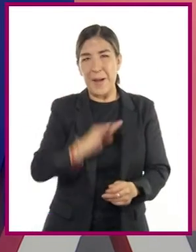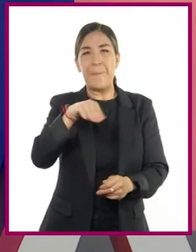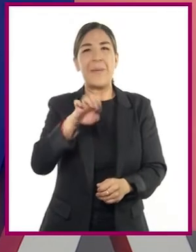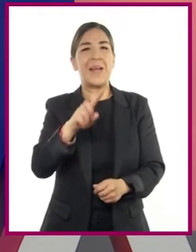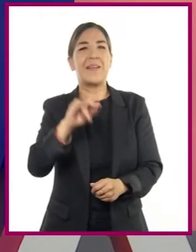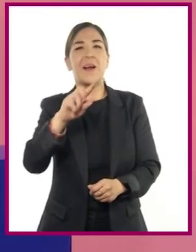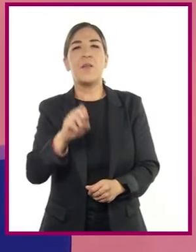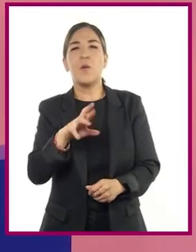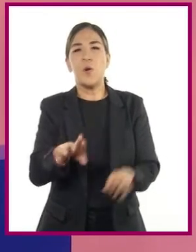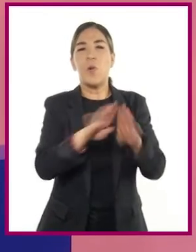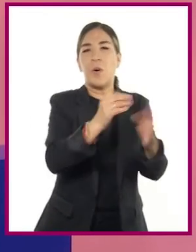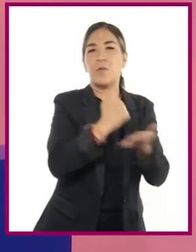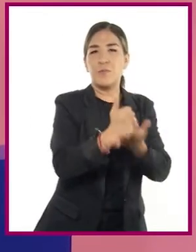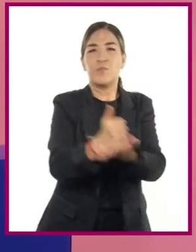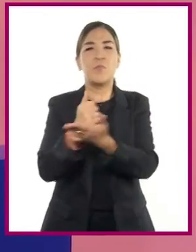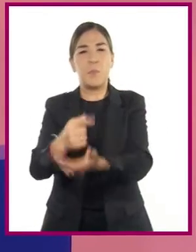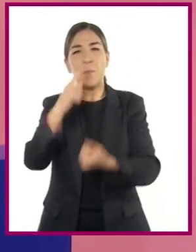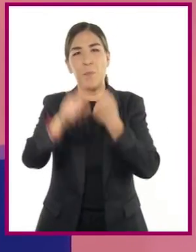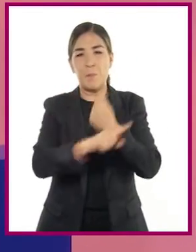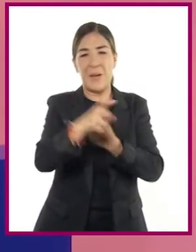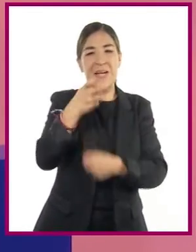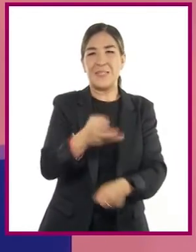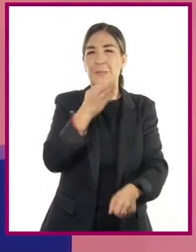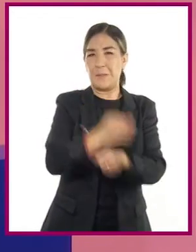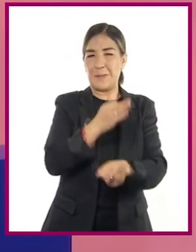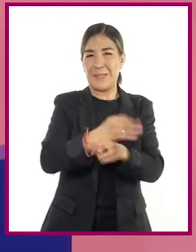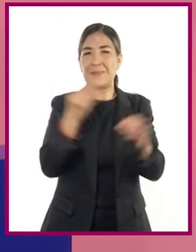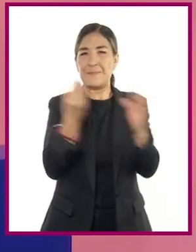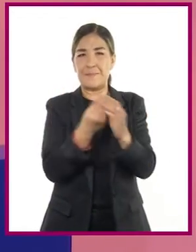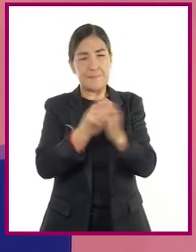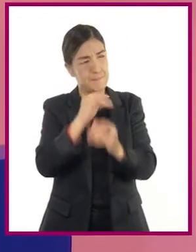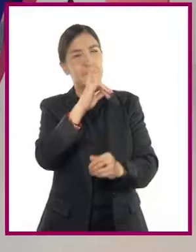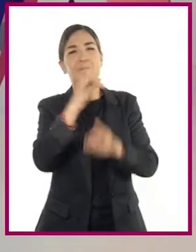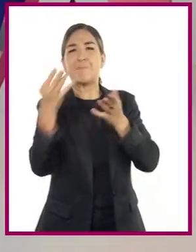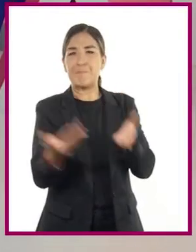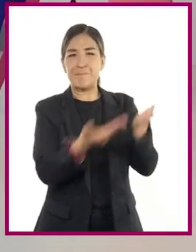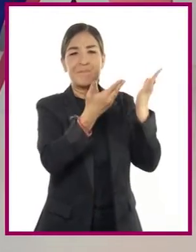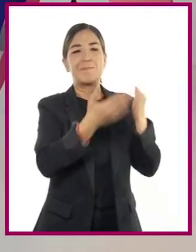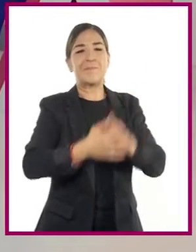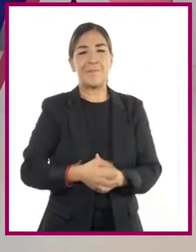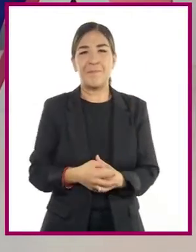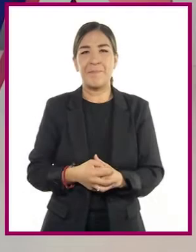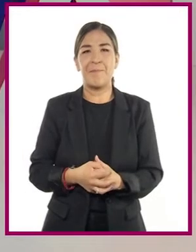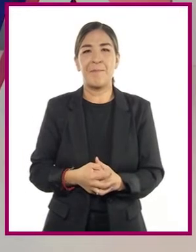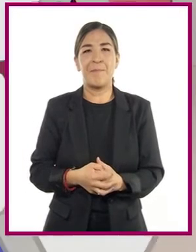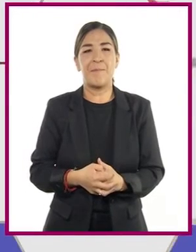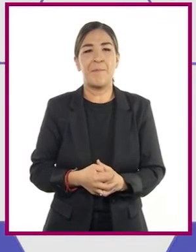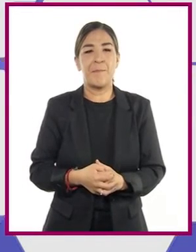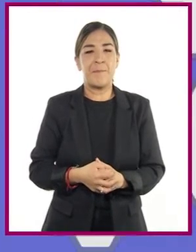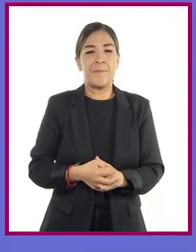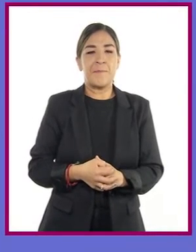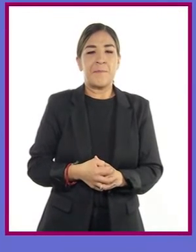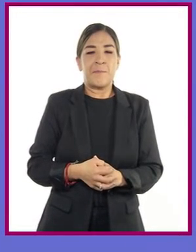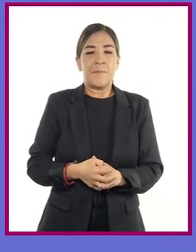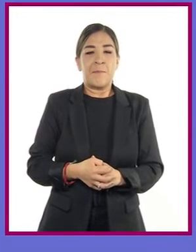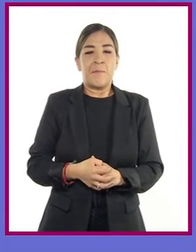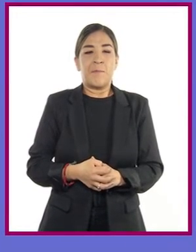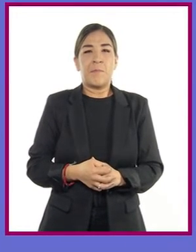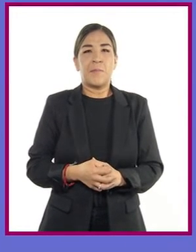problemas como los que hemos estudiado en esta sesión? Sí, profesora. Veámoslo.